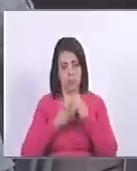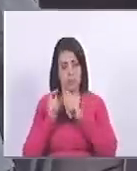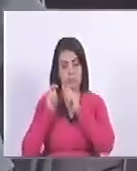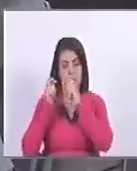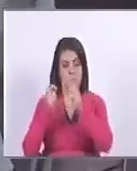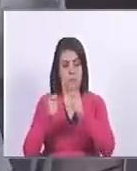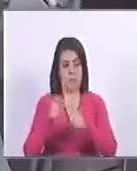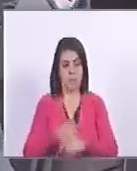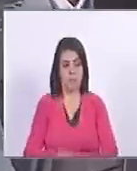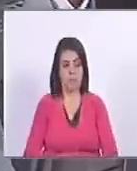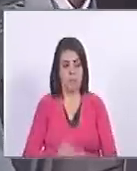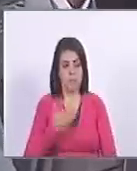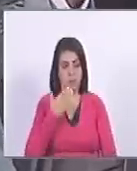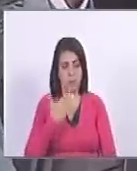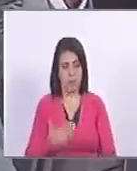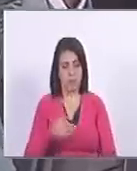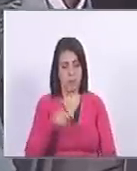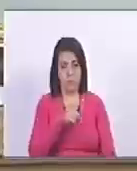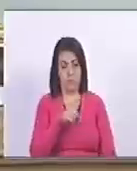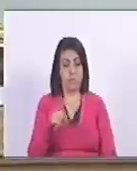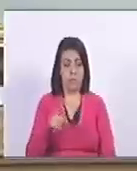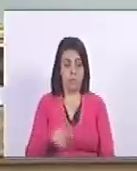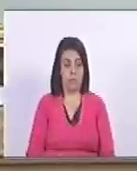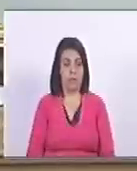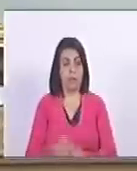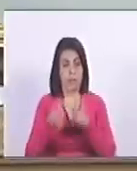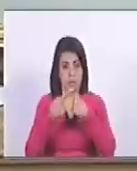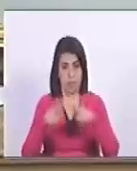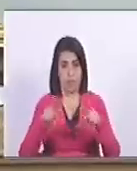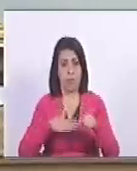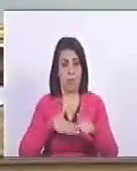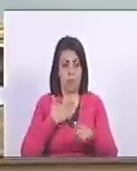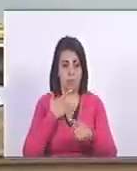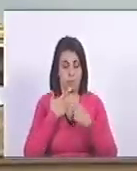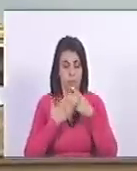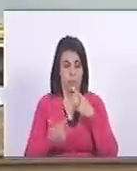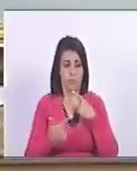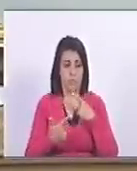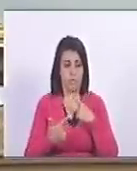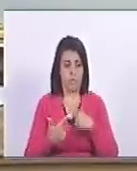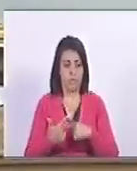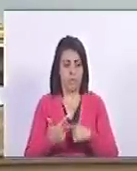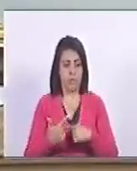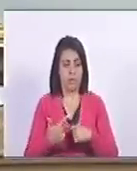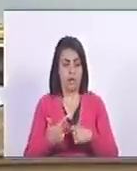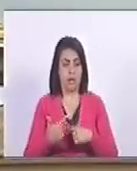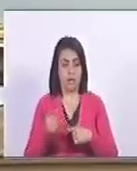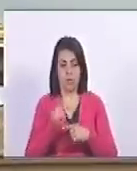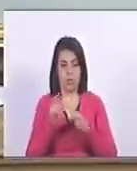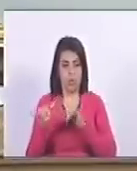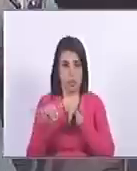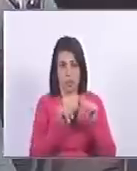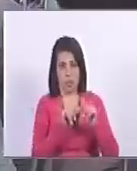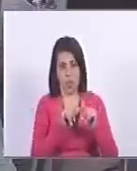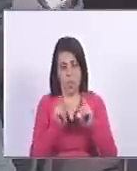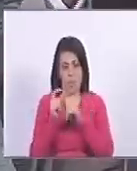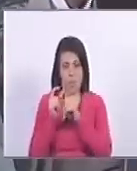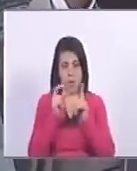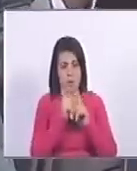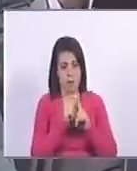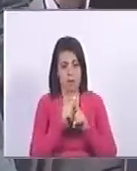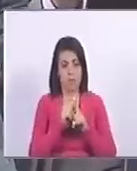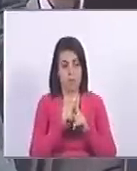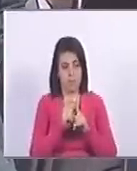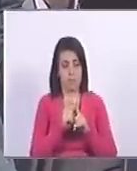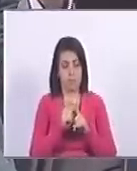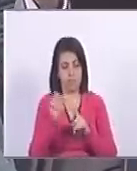Sí, no, yo para sé evitar que son, la cacofonía. Yo sé que son distintos, lo que señalé fue que había una cacofonía, no que eran sinónimos. Hay sinónimos para